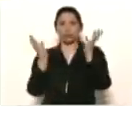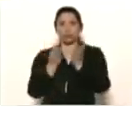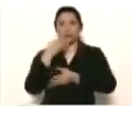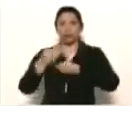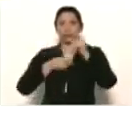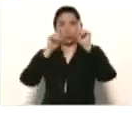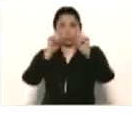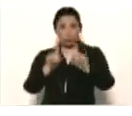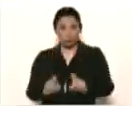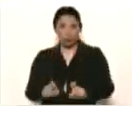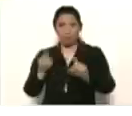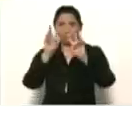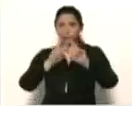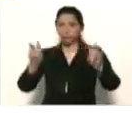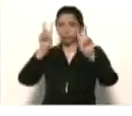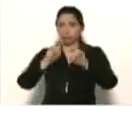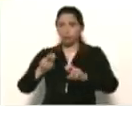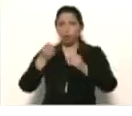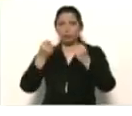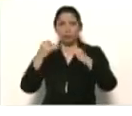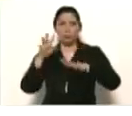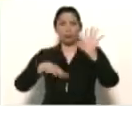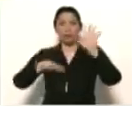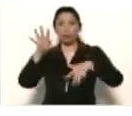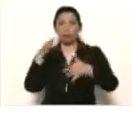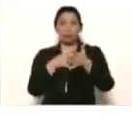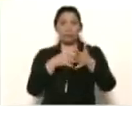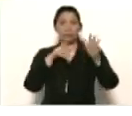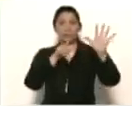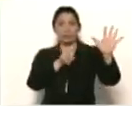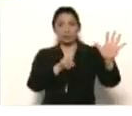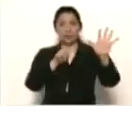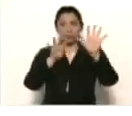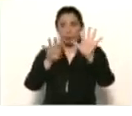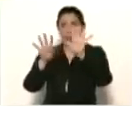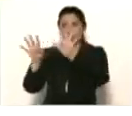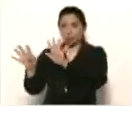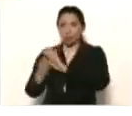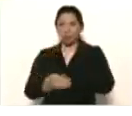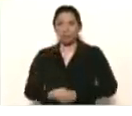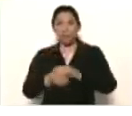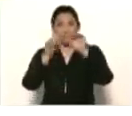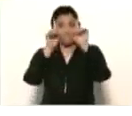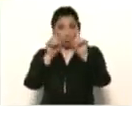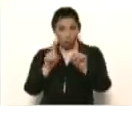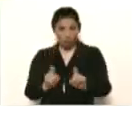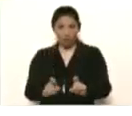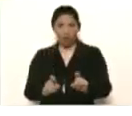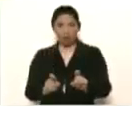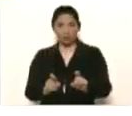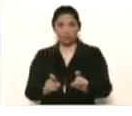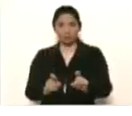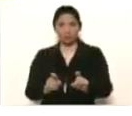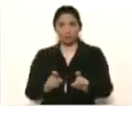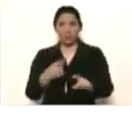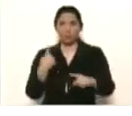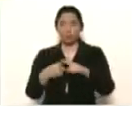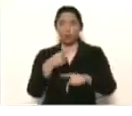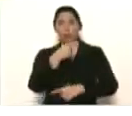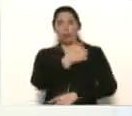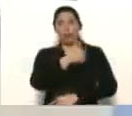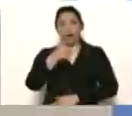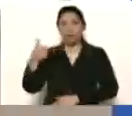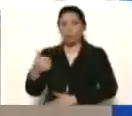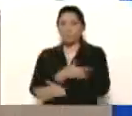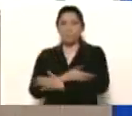diagnósticas tenemos un número de catorce mil 699 pruebas por cada millón de